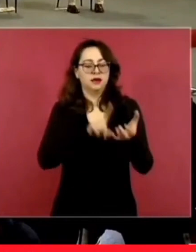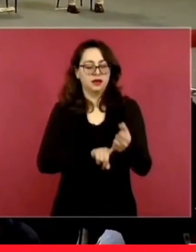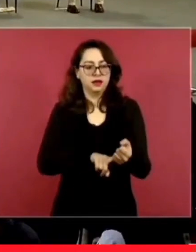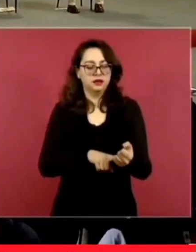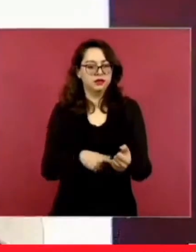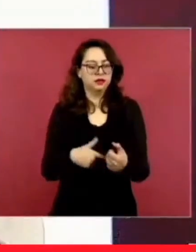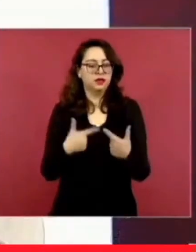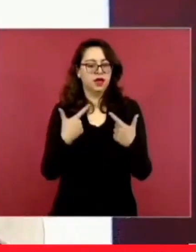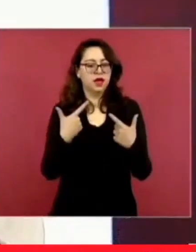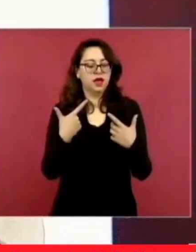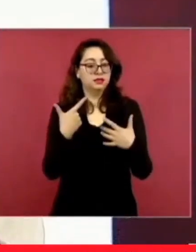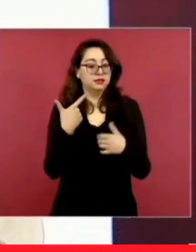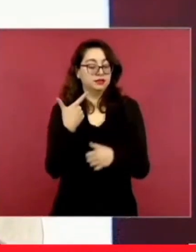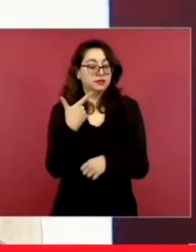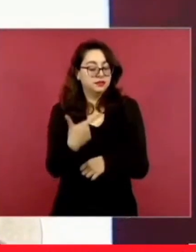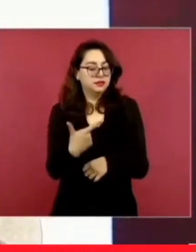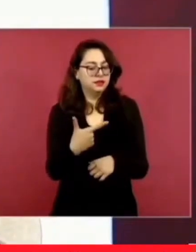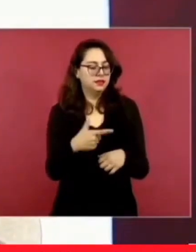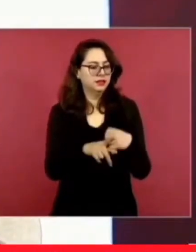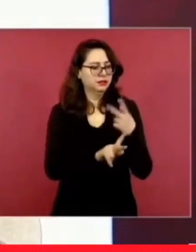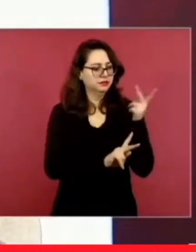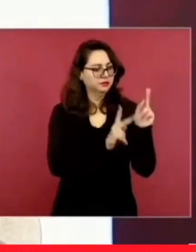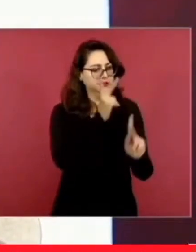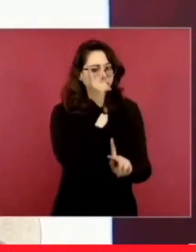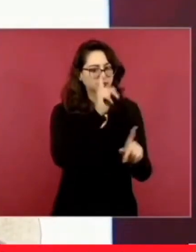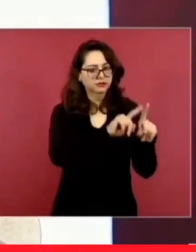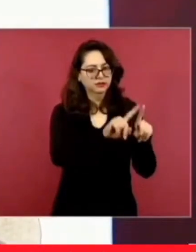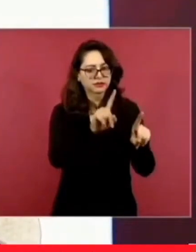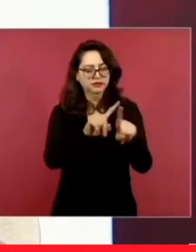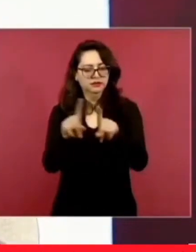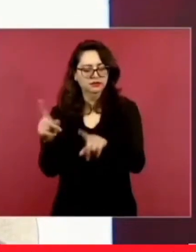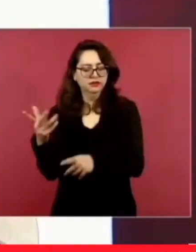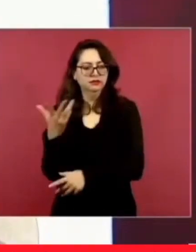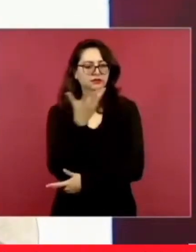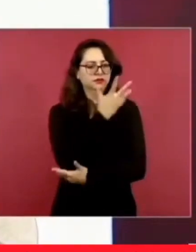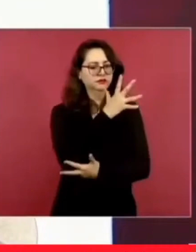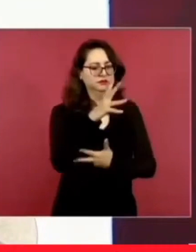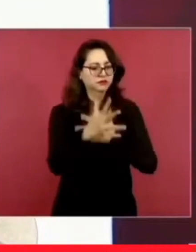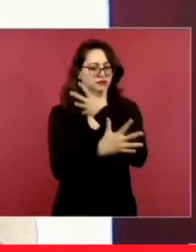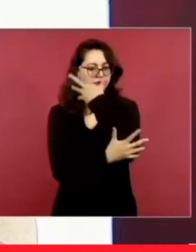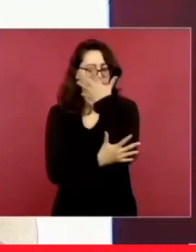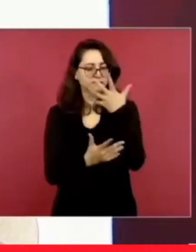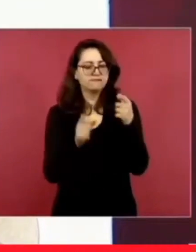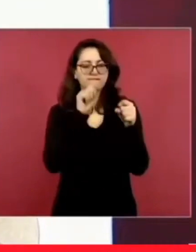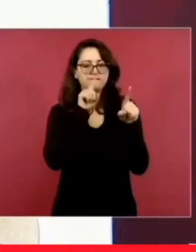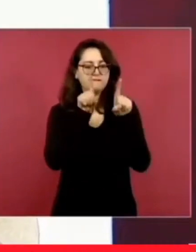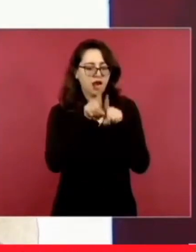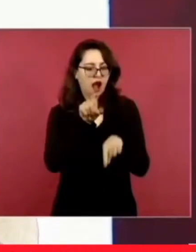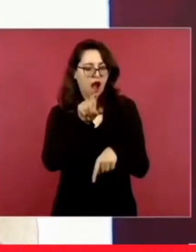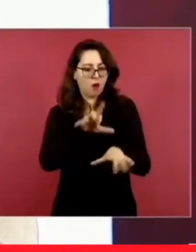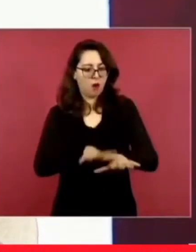tipos de vegetación, entre los que destacan las selvas y humedales conocidos como aguadas.